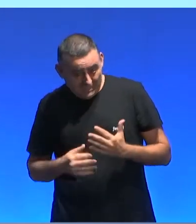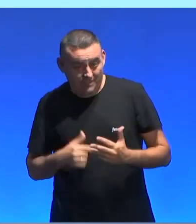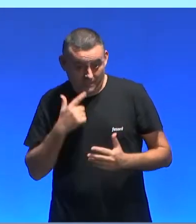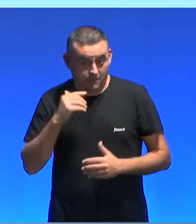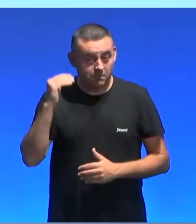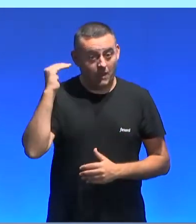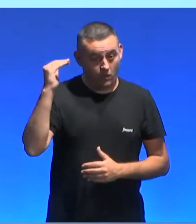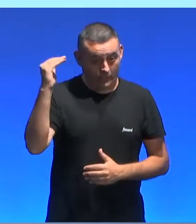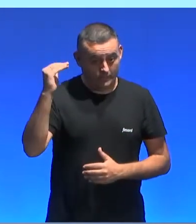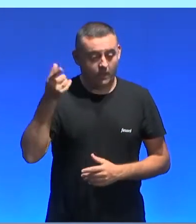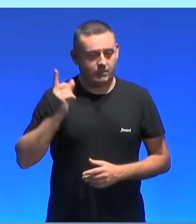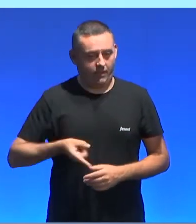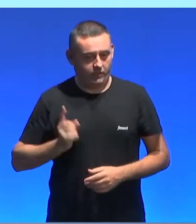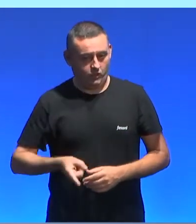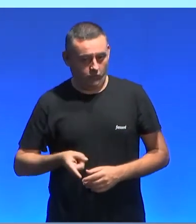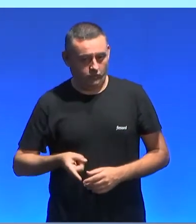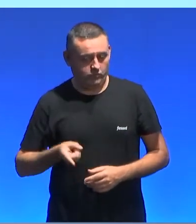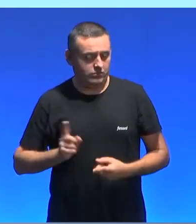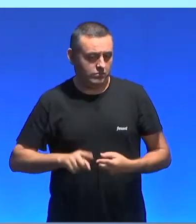son los mayores.